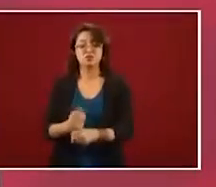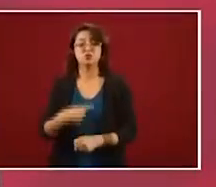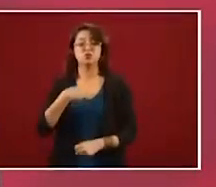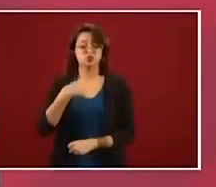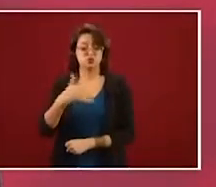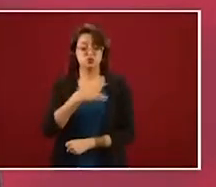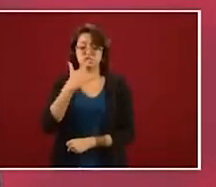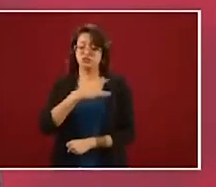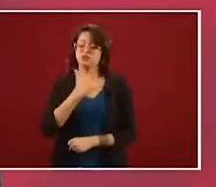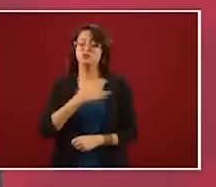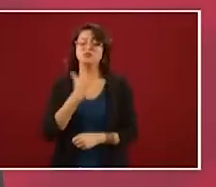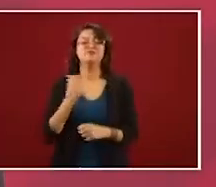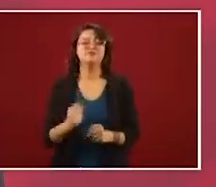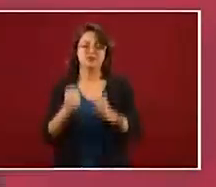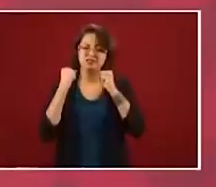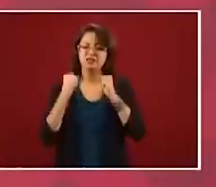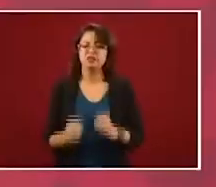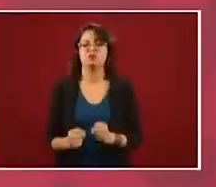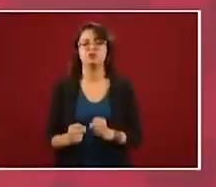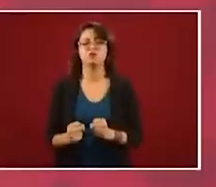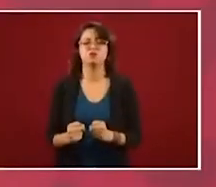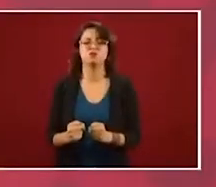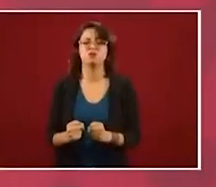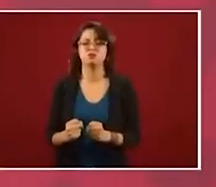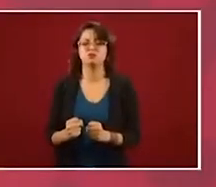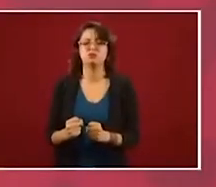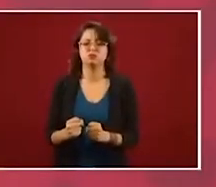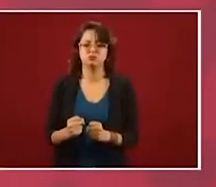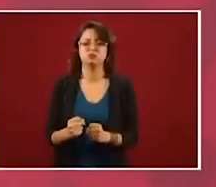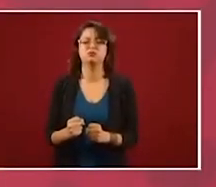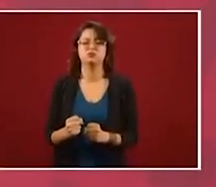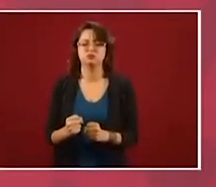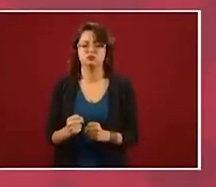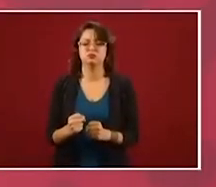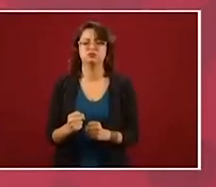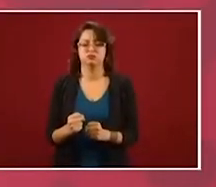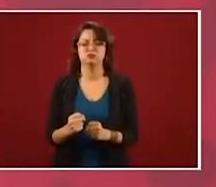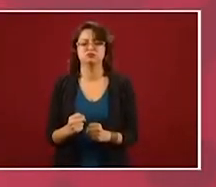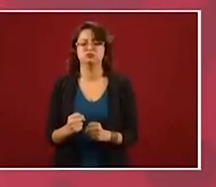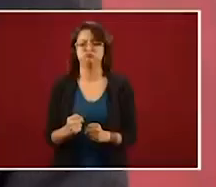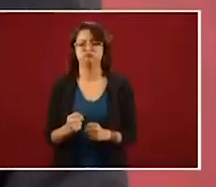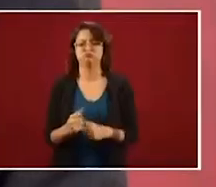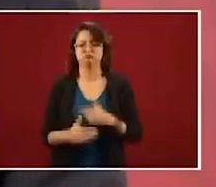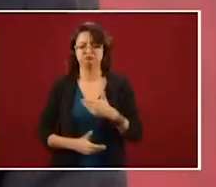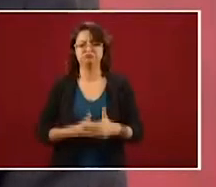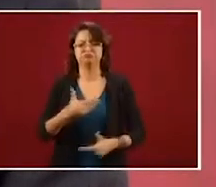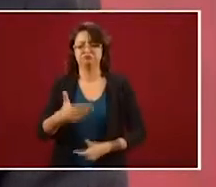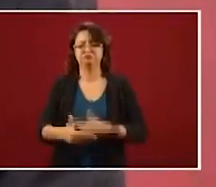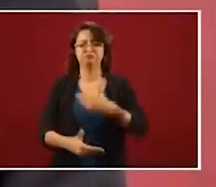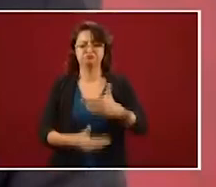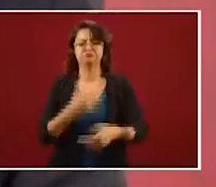valiéndome la redundancia, de que vamos a mejorar las